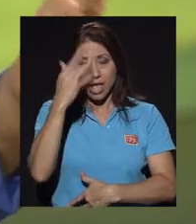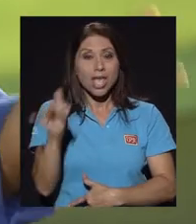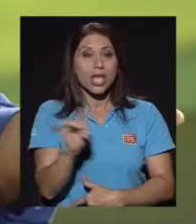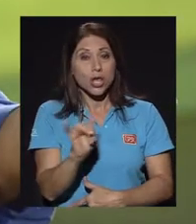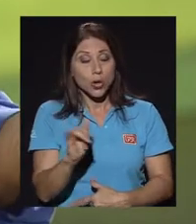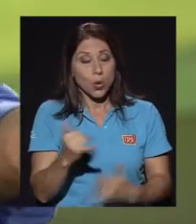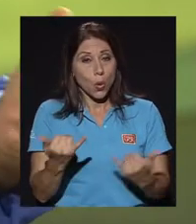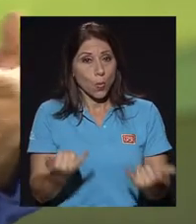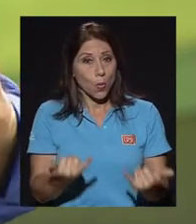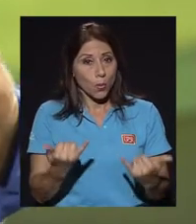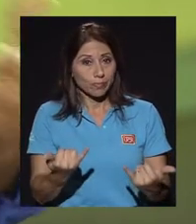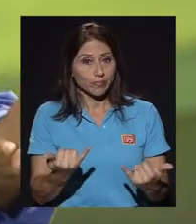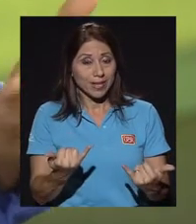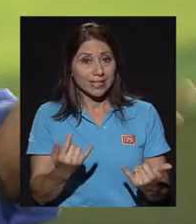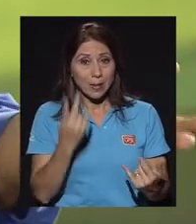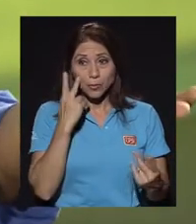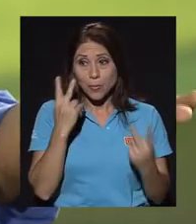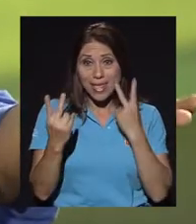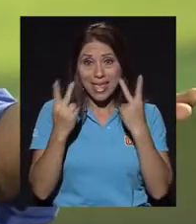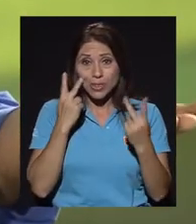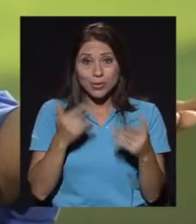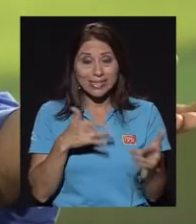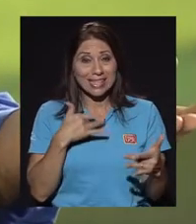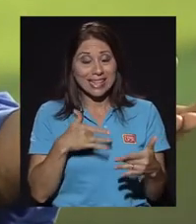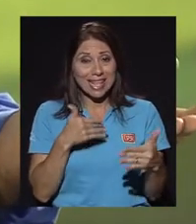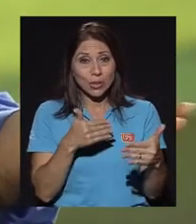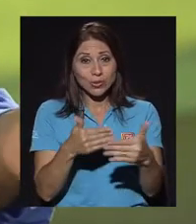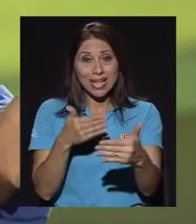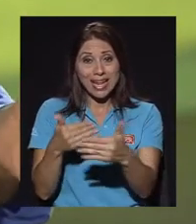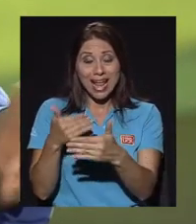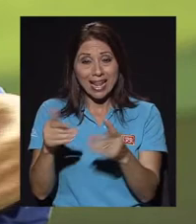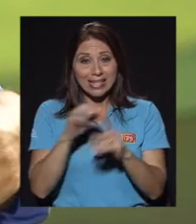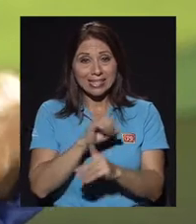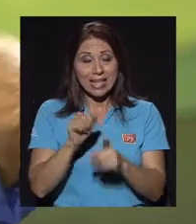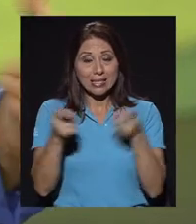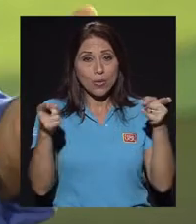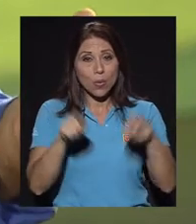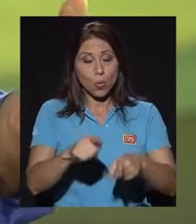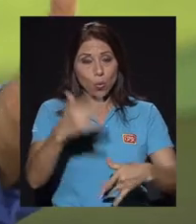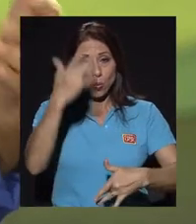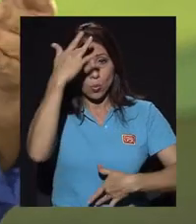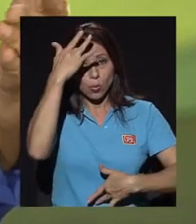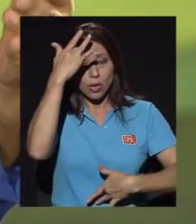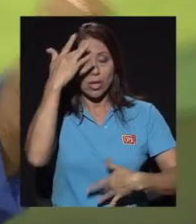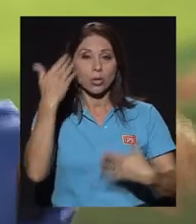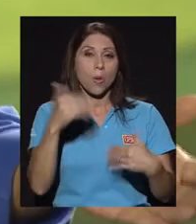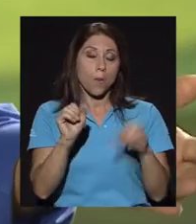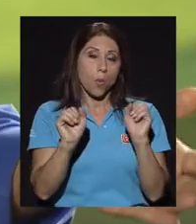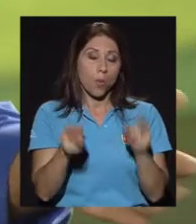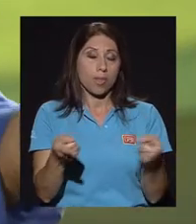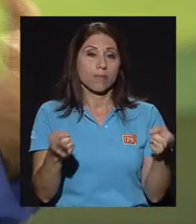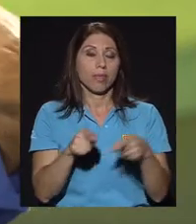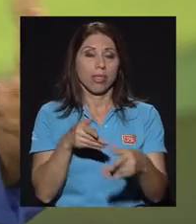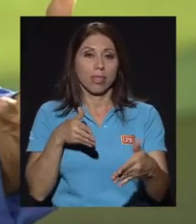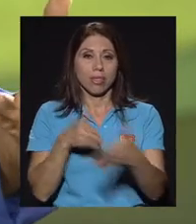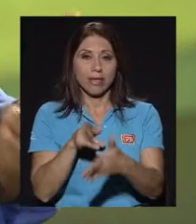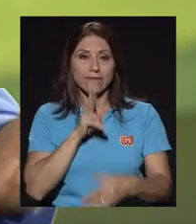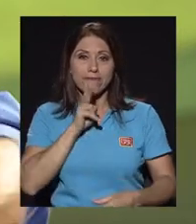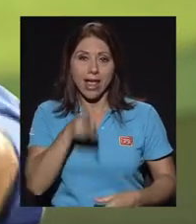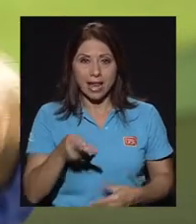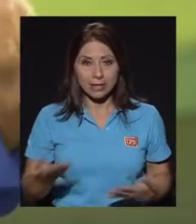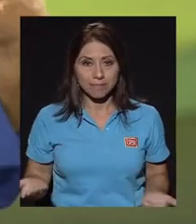como estamos viendo y sintiendo muy cercanamente, es una amenaza muy real. Valga